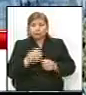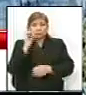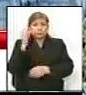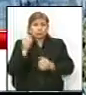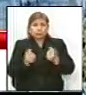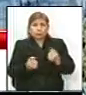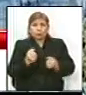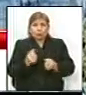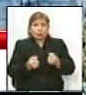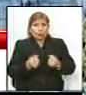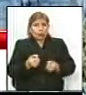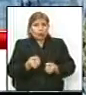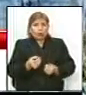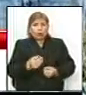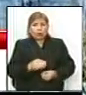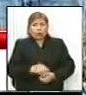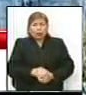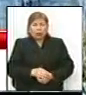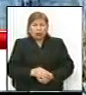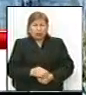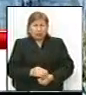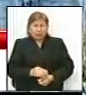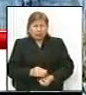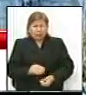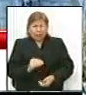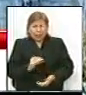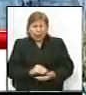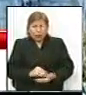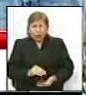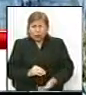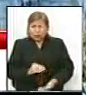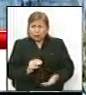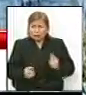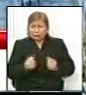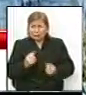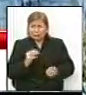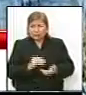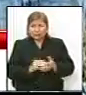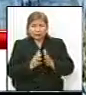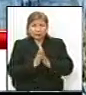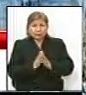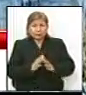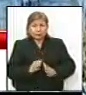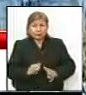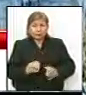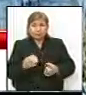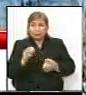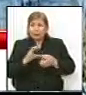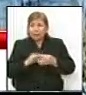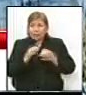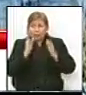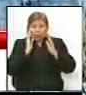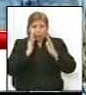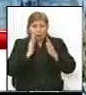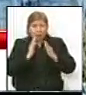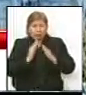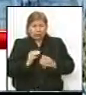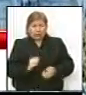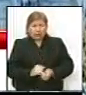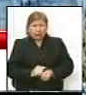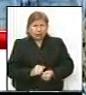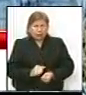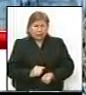hasta enfermos tenían que cargar. Y frente a eso, quiero hacer reclamo que haya una atención inmediata. Aparte de